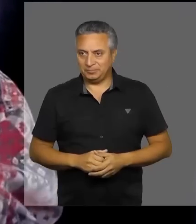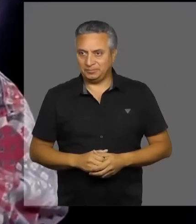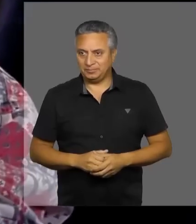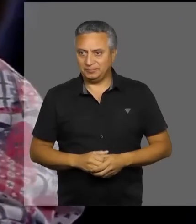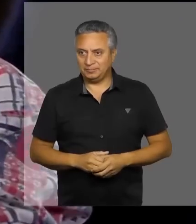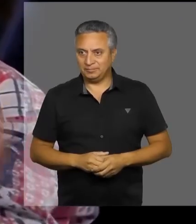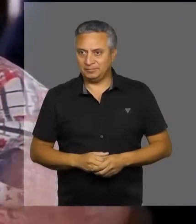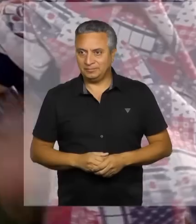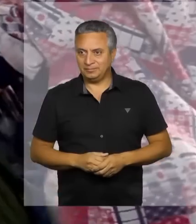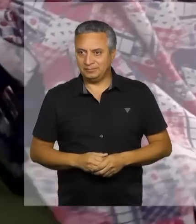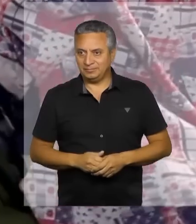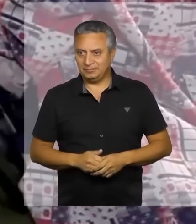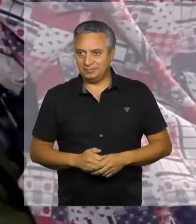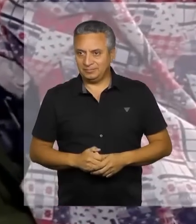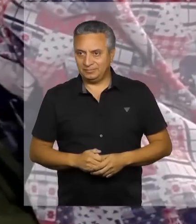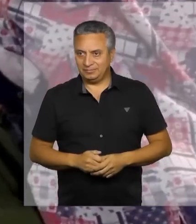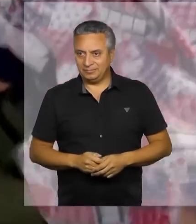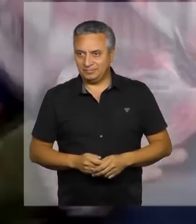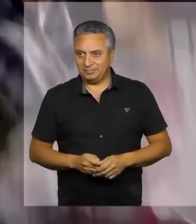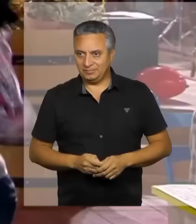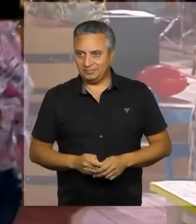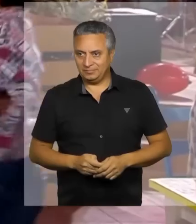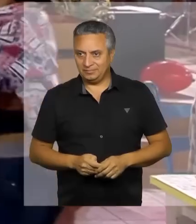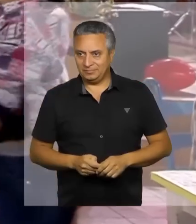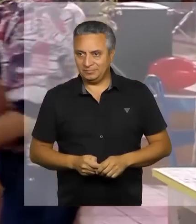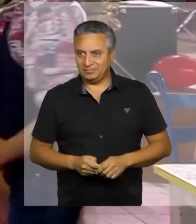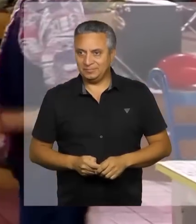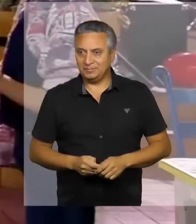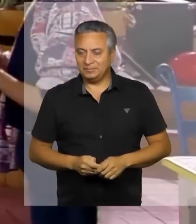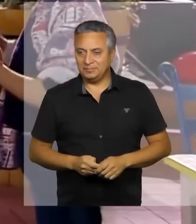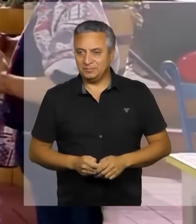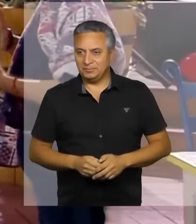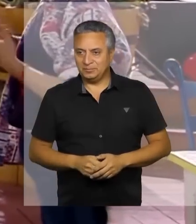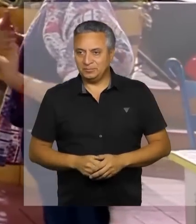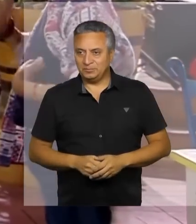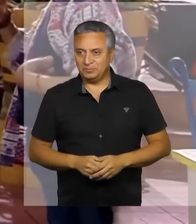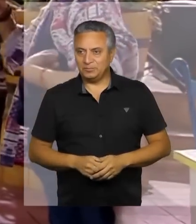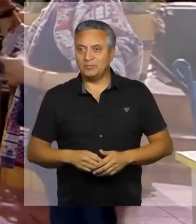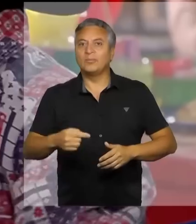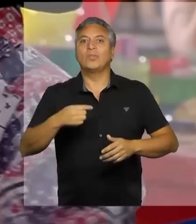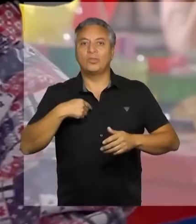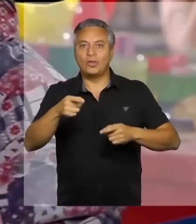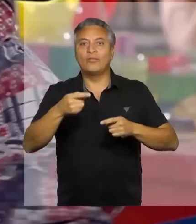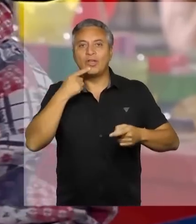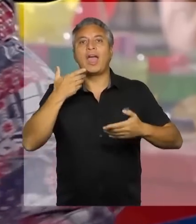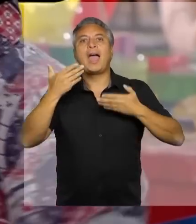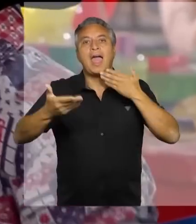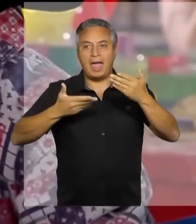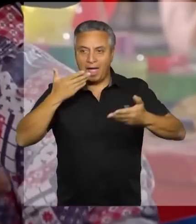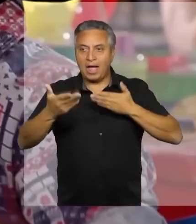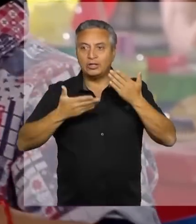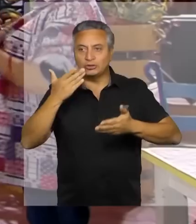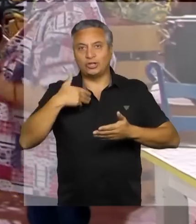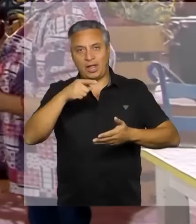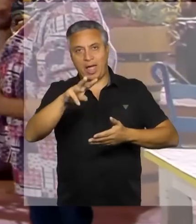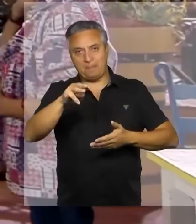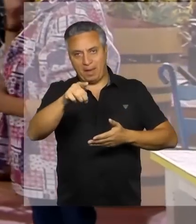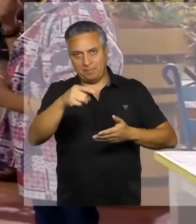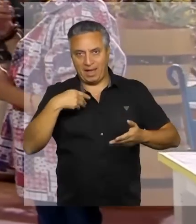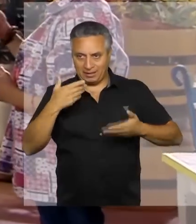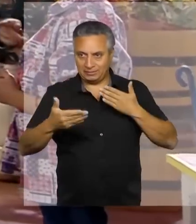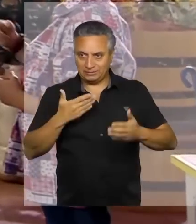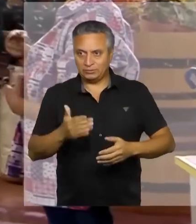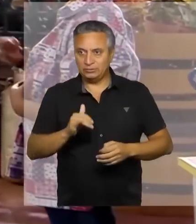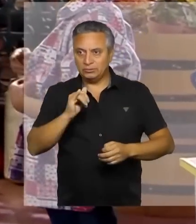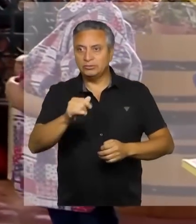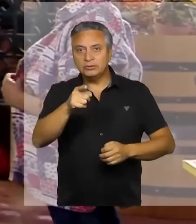pero qué encachado está. Te pasaste. Voy a cantarle una canción a la mamá. ¿Y